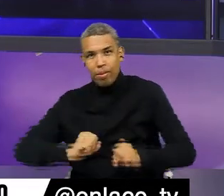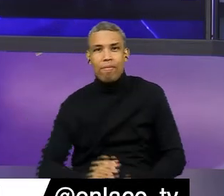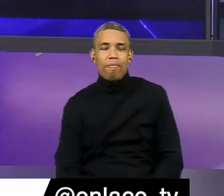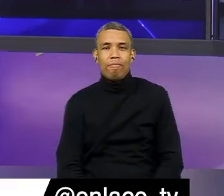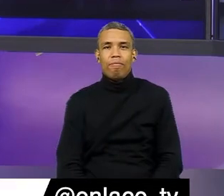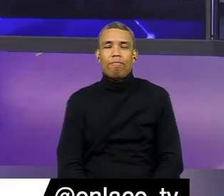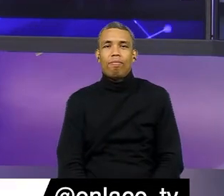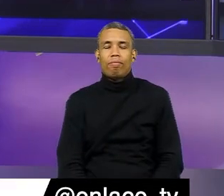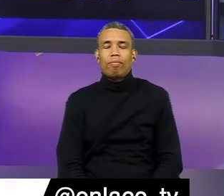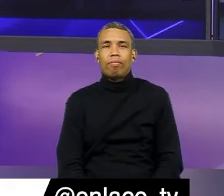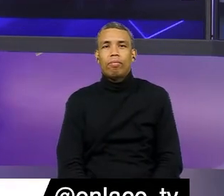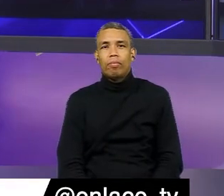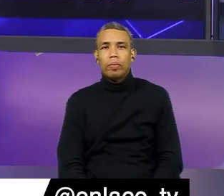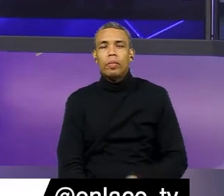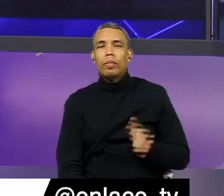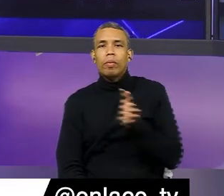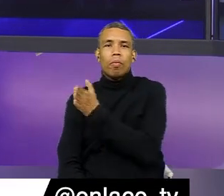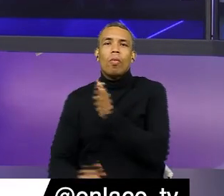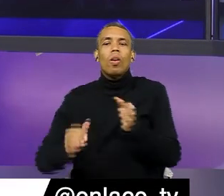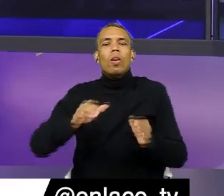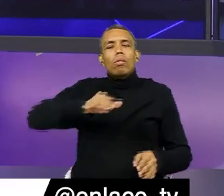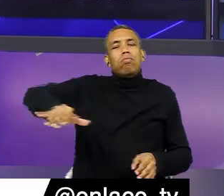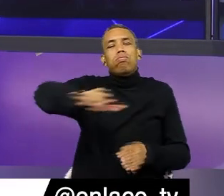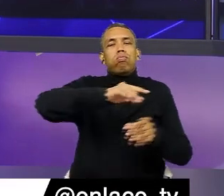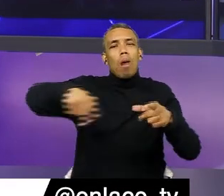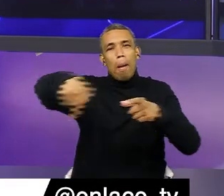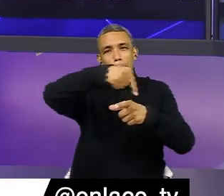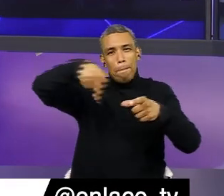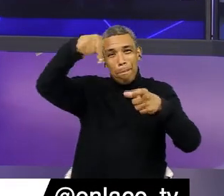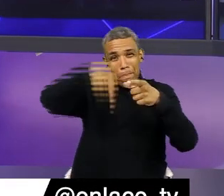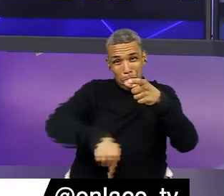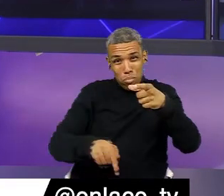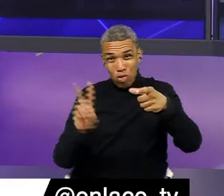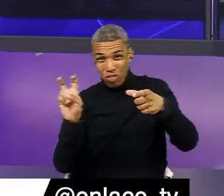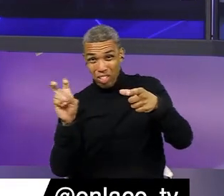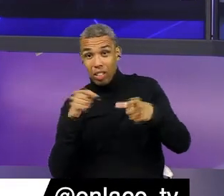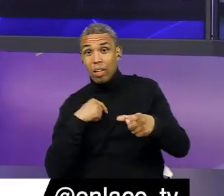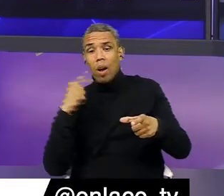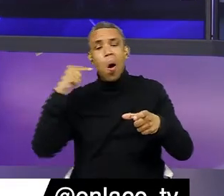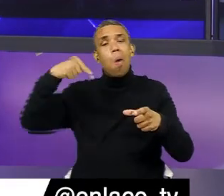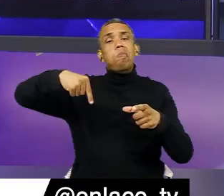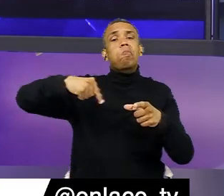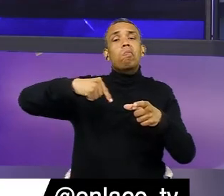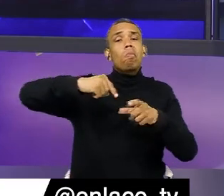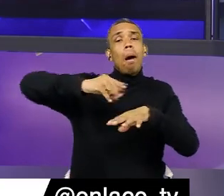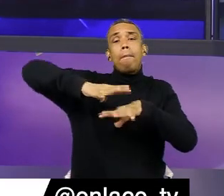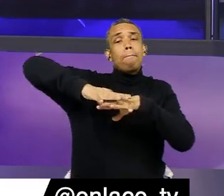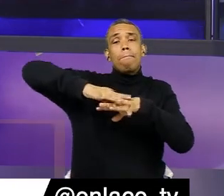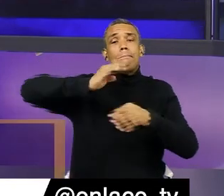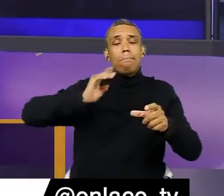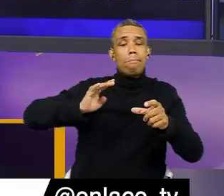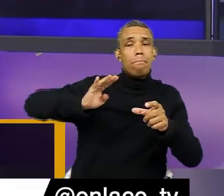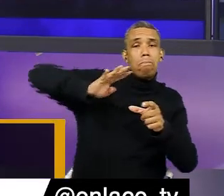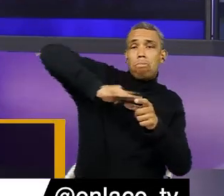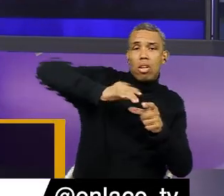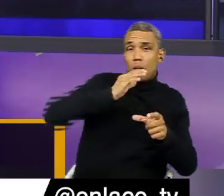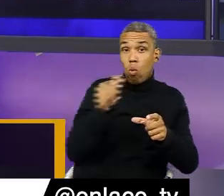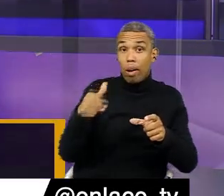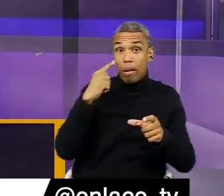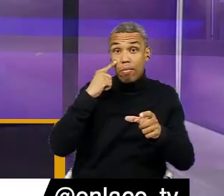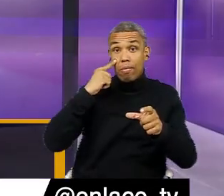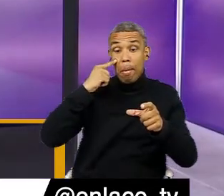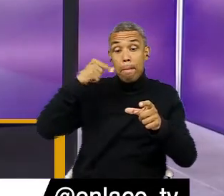Y habitantes del sector de Pozo 7 aseguran que corren peligro por una tapa de alcantarilla de aguas negras. Vamos en directo al lugar de la información